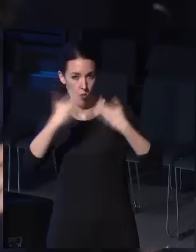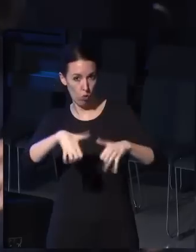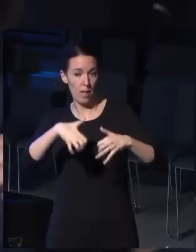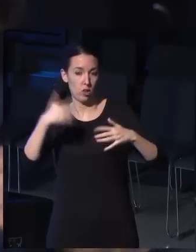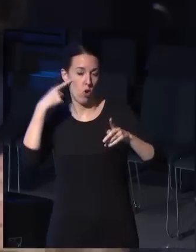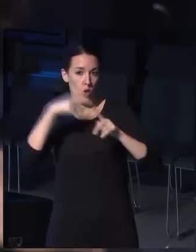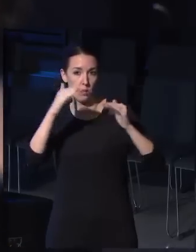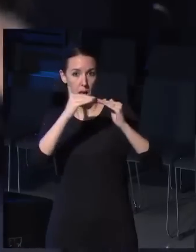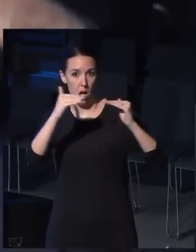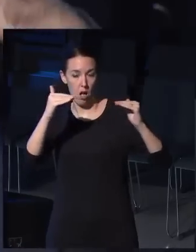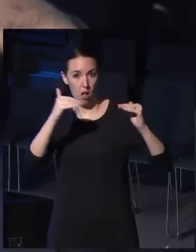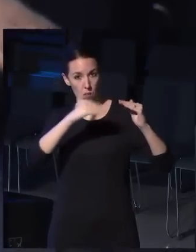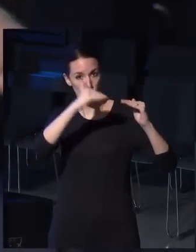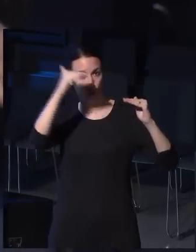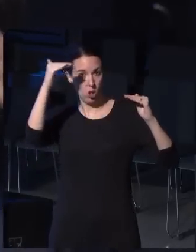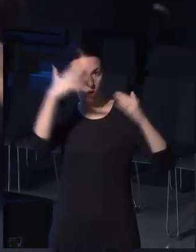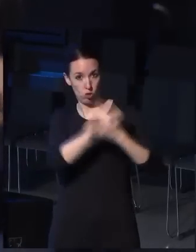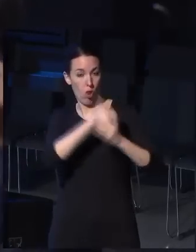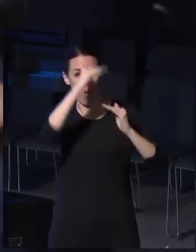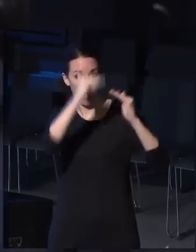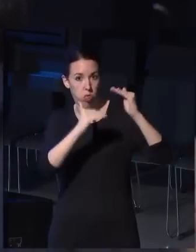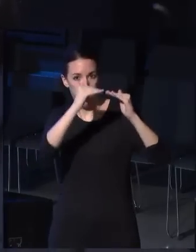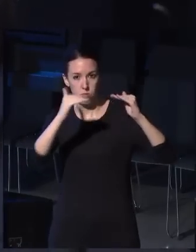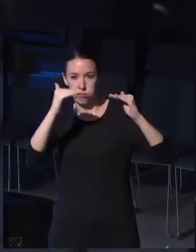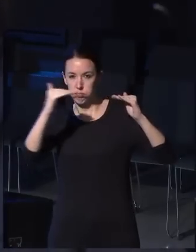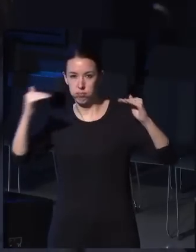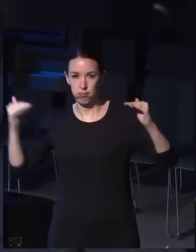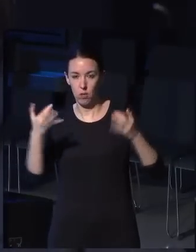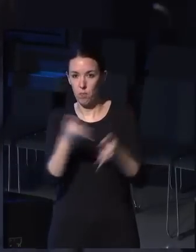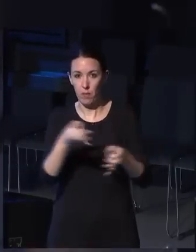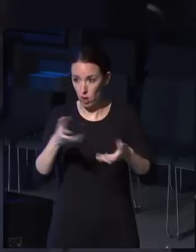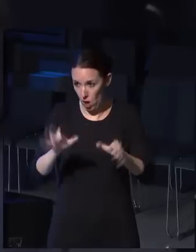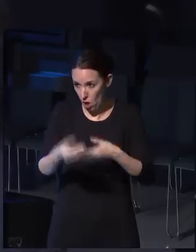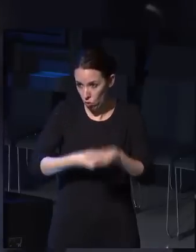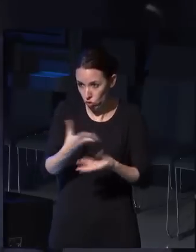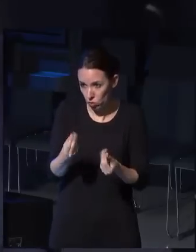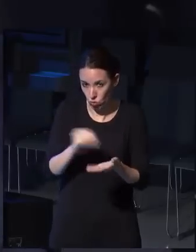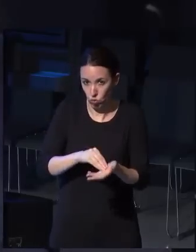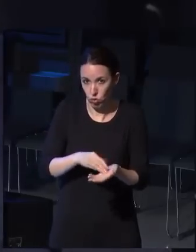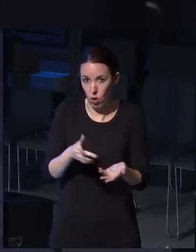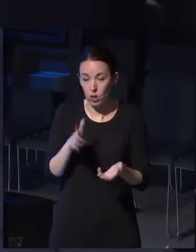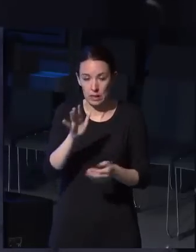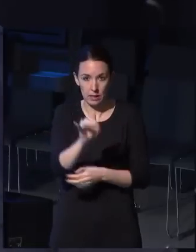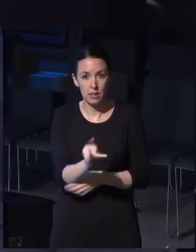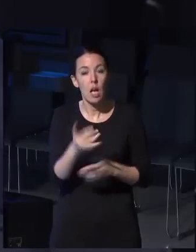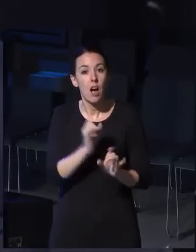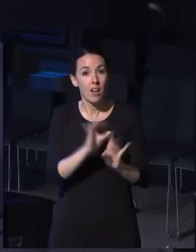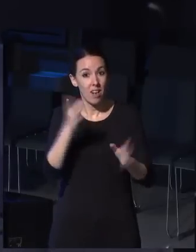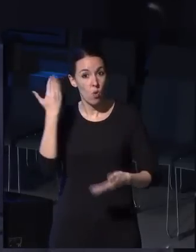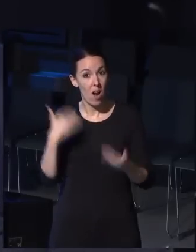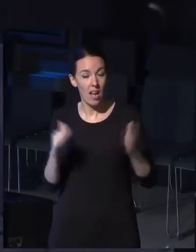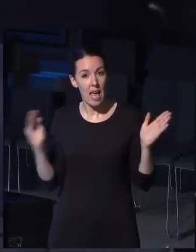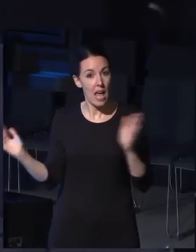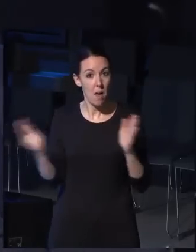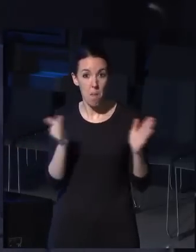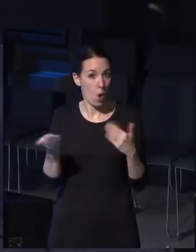digamos que si esta es la onda, hace que todo suba y que todo baje. Entonces en la radio lo usáis mucho, el compresor. Pero claro, en aquella época, como